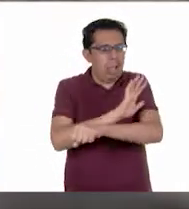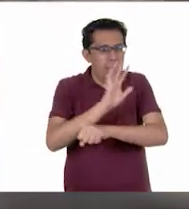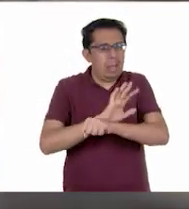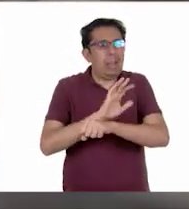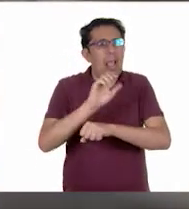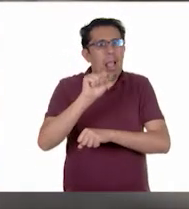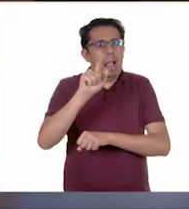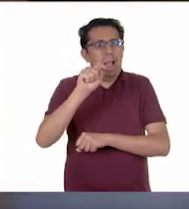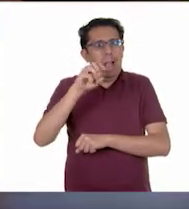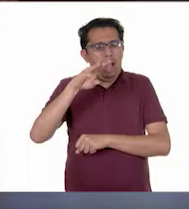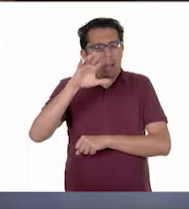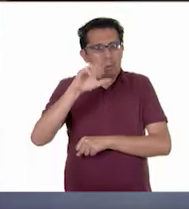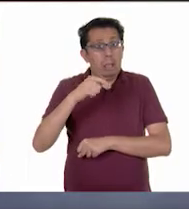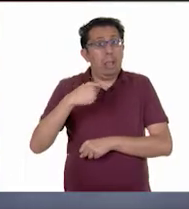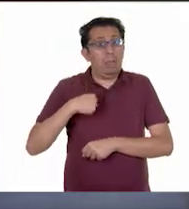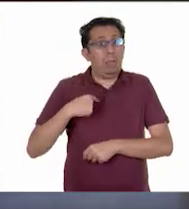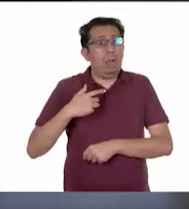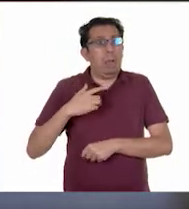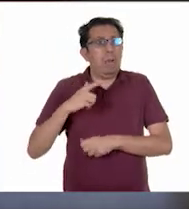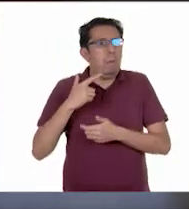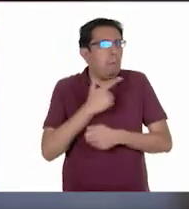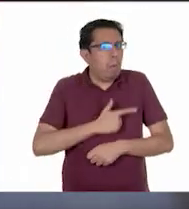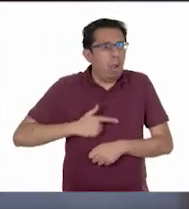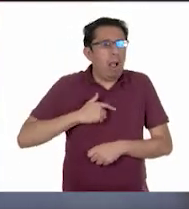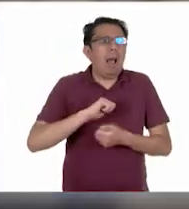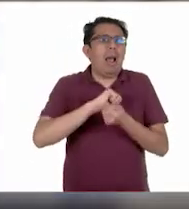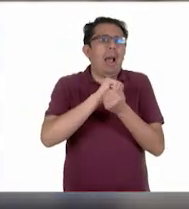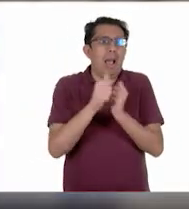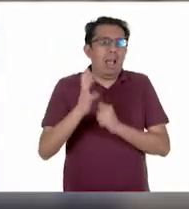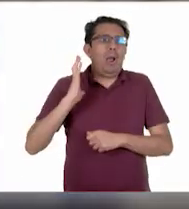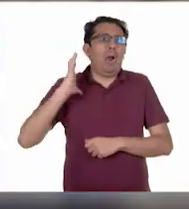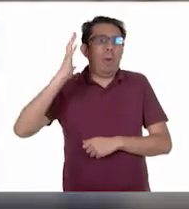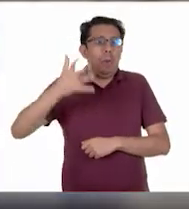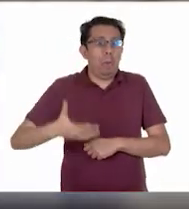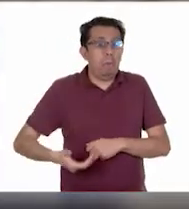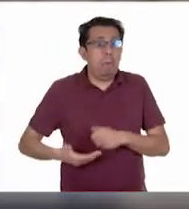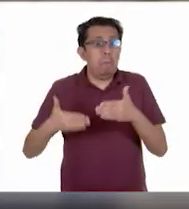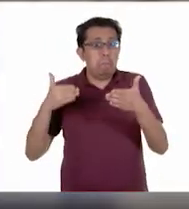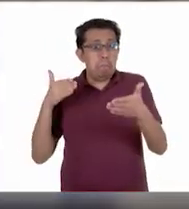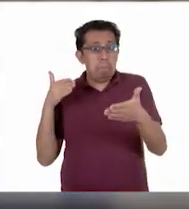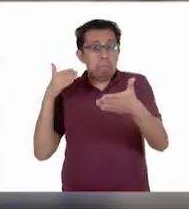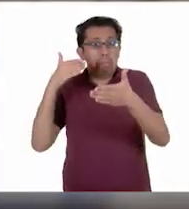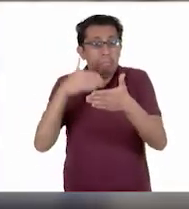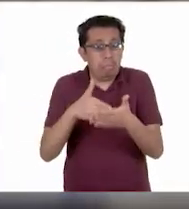pasión en un orgullo que nunca podré olvidar. Los